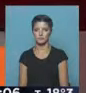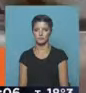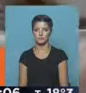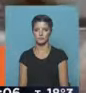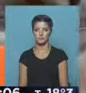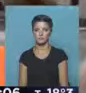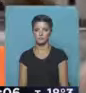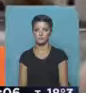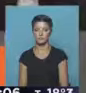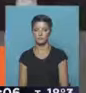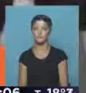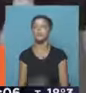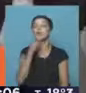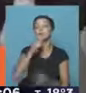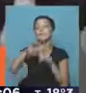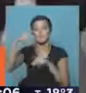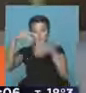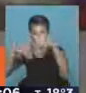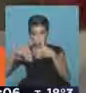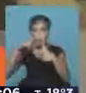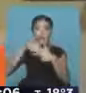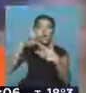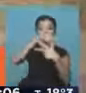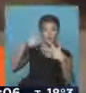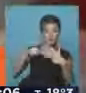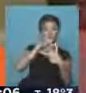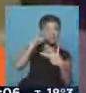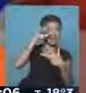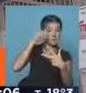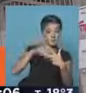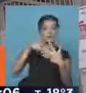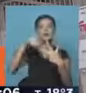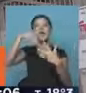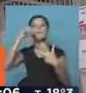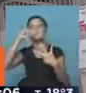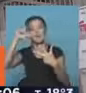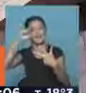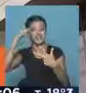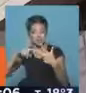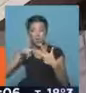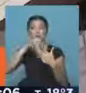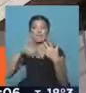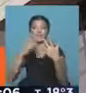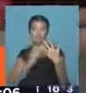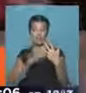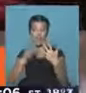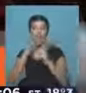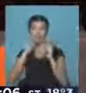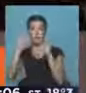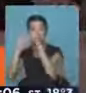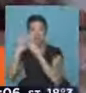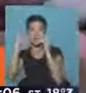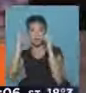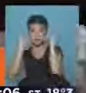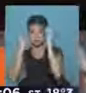ces actes-là. Un éventuel balotage entre Mélenchon et Le Pen alarma a Europa y sobre todo a los mercados financieros.